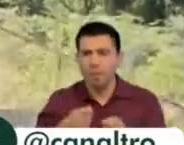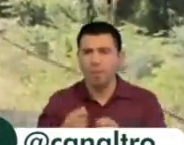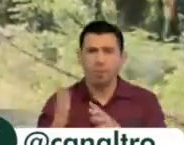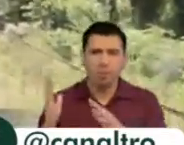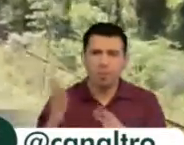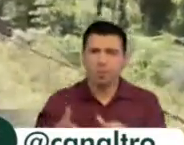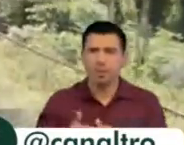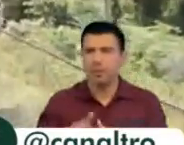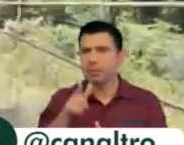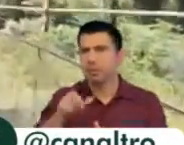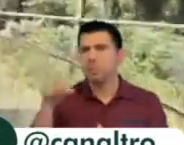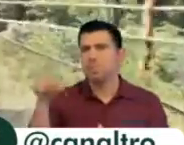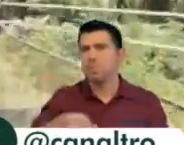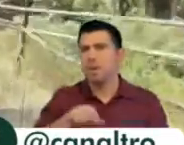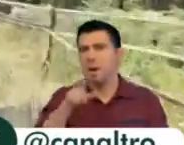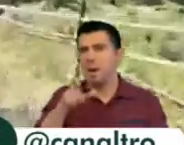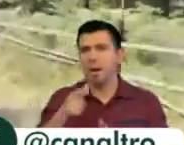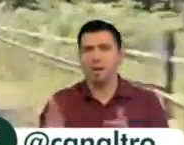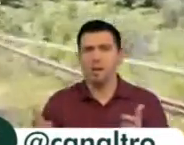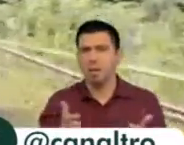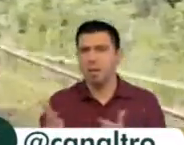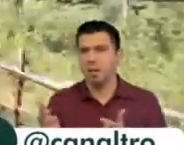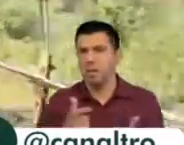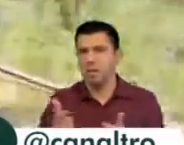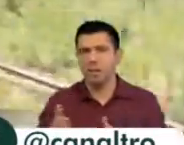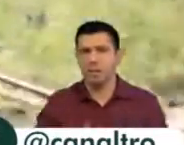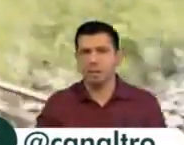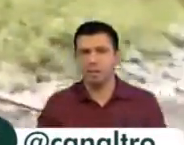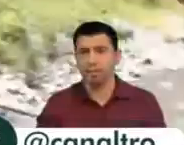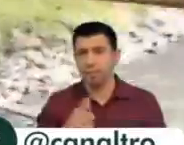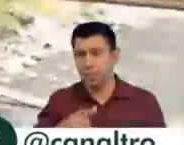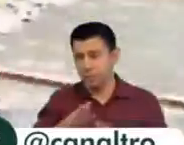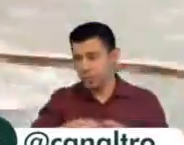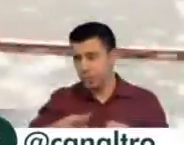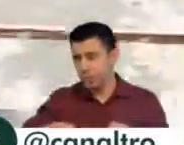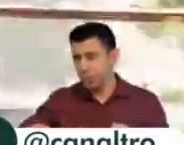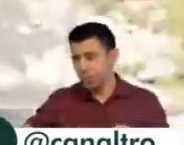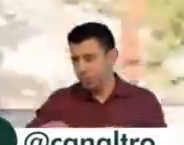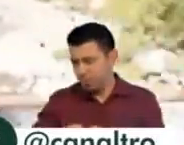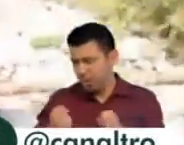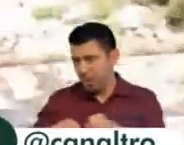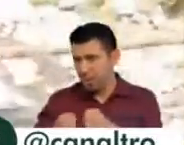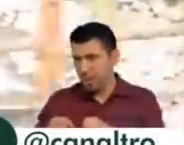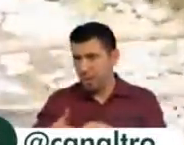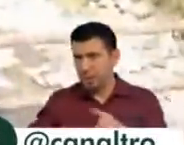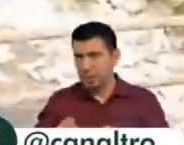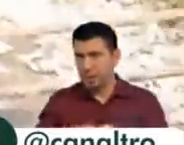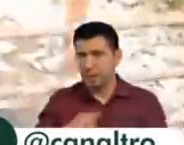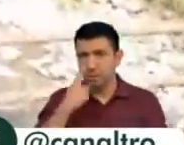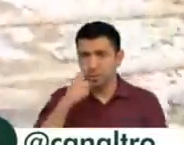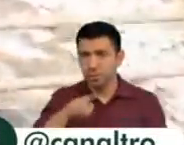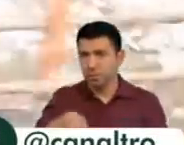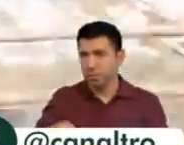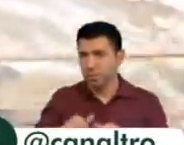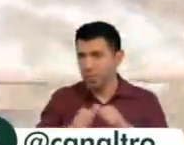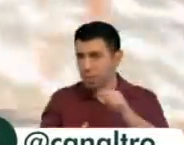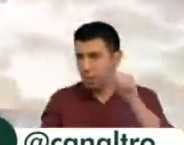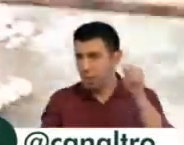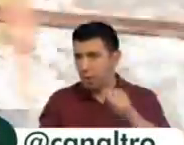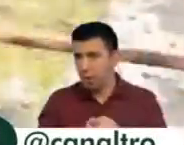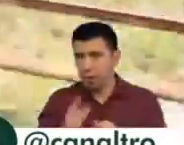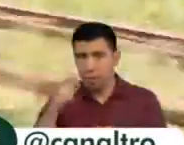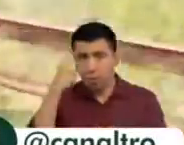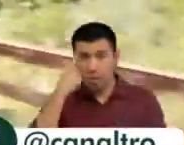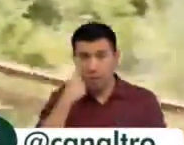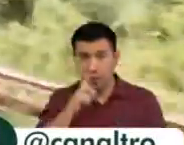se encuentra en pésimas condiciones, como ustedes lo pueden observar, y estamos haciéndole llamado al gobierno departamental y nacional para que nos colabore